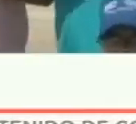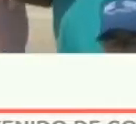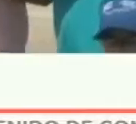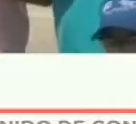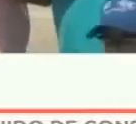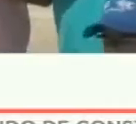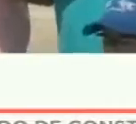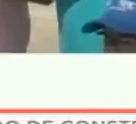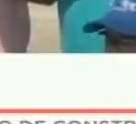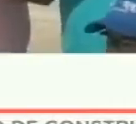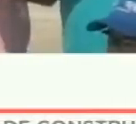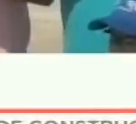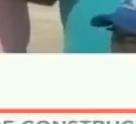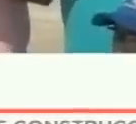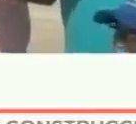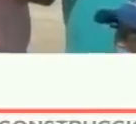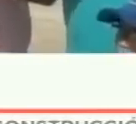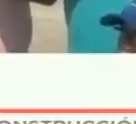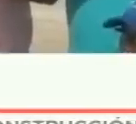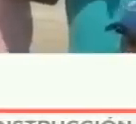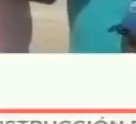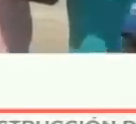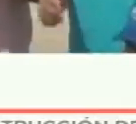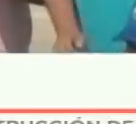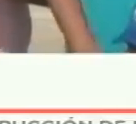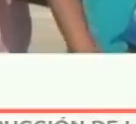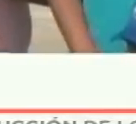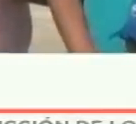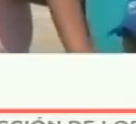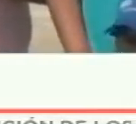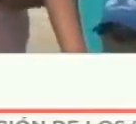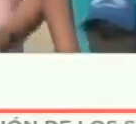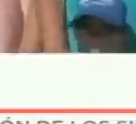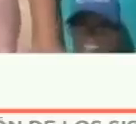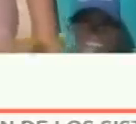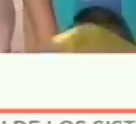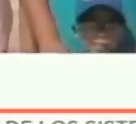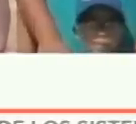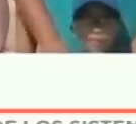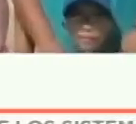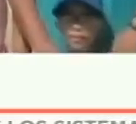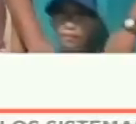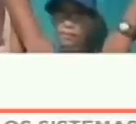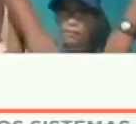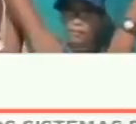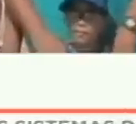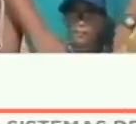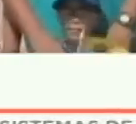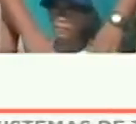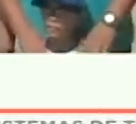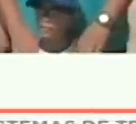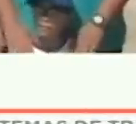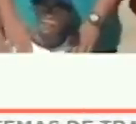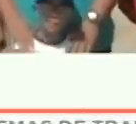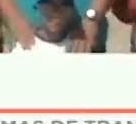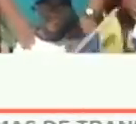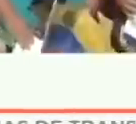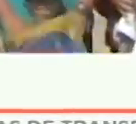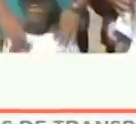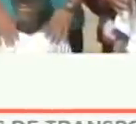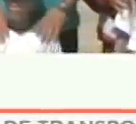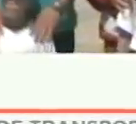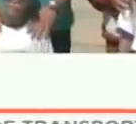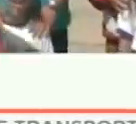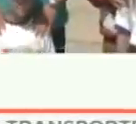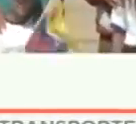mariscal de Ayacucho, febrero de victoria. Hoy, con nuestro viceministro César Romero, nuestros alcaldes del